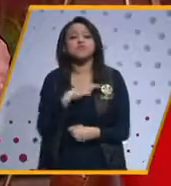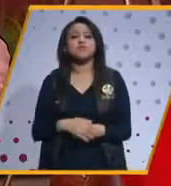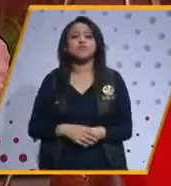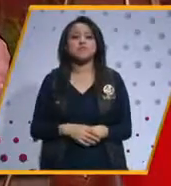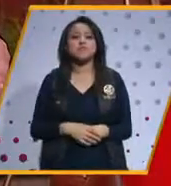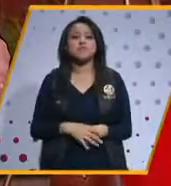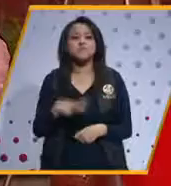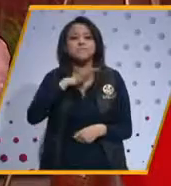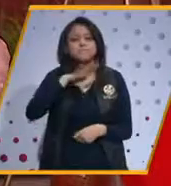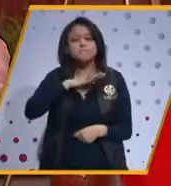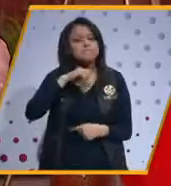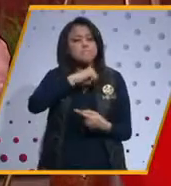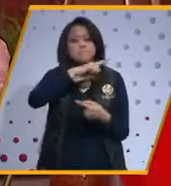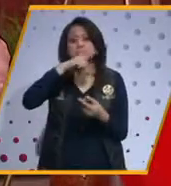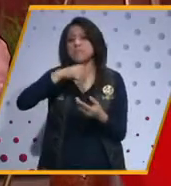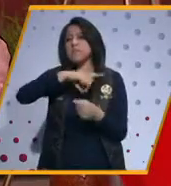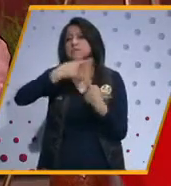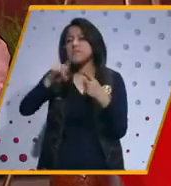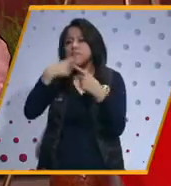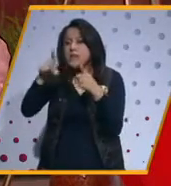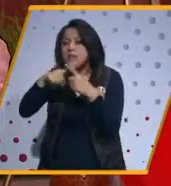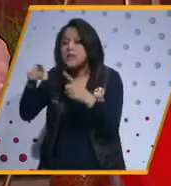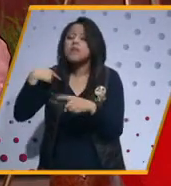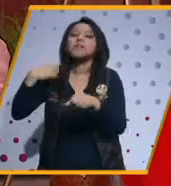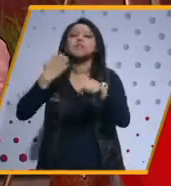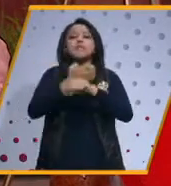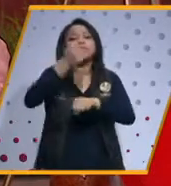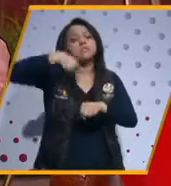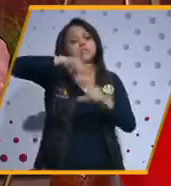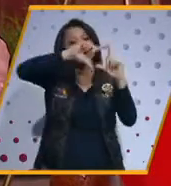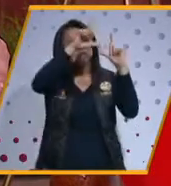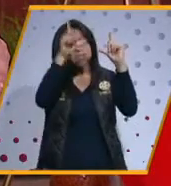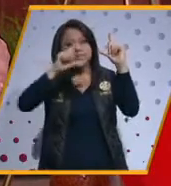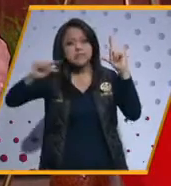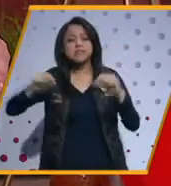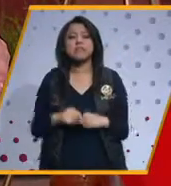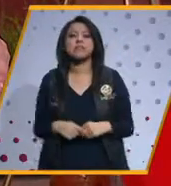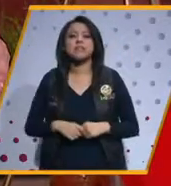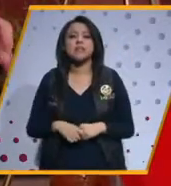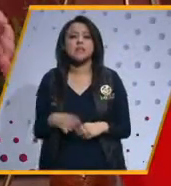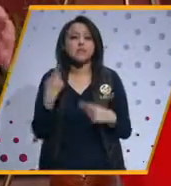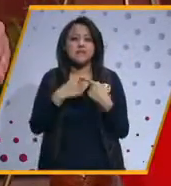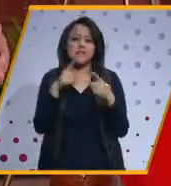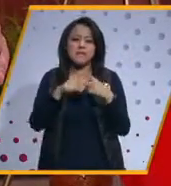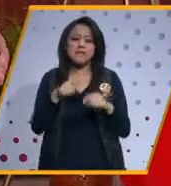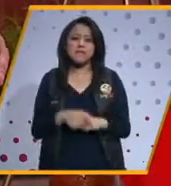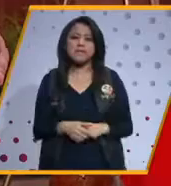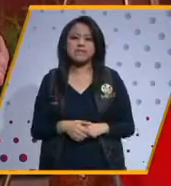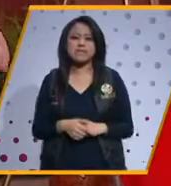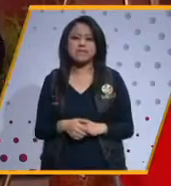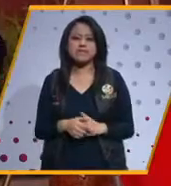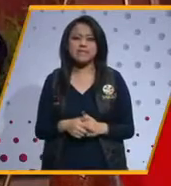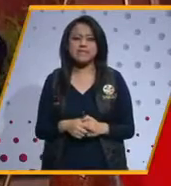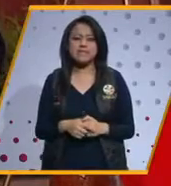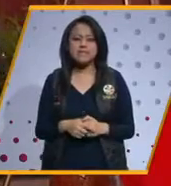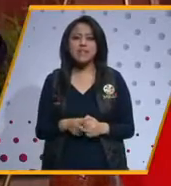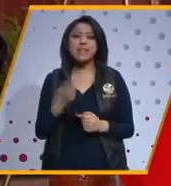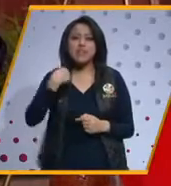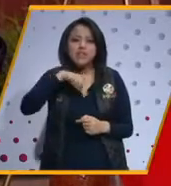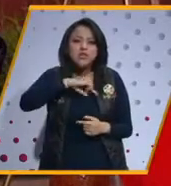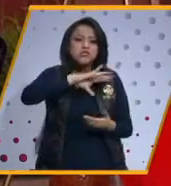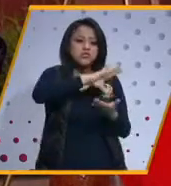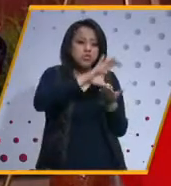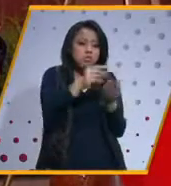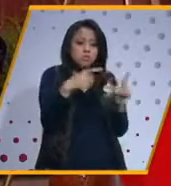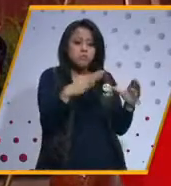en prácticamente en todos los estados de la República Mexicana y algo que tú acabas de señalar, estamos prácticamente en esas colonias